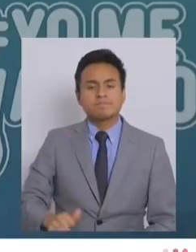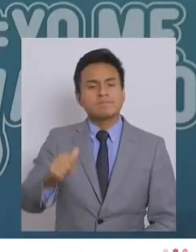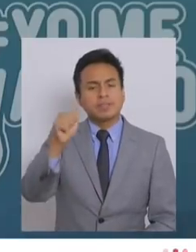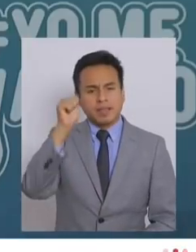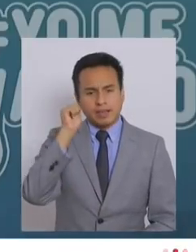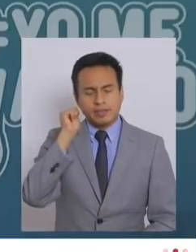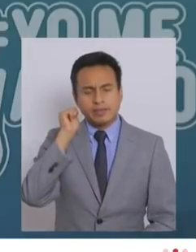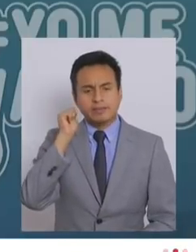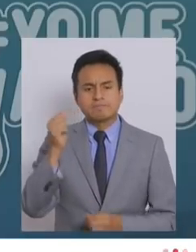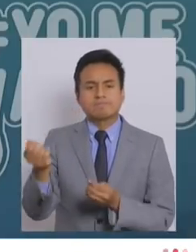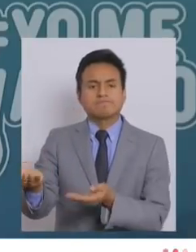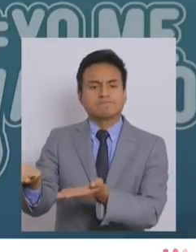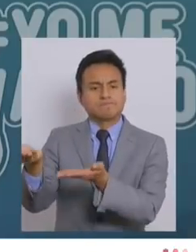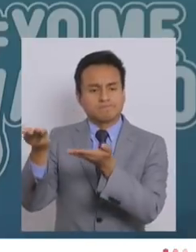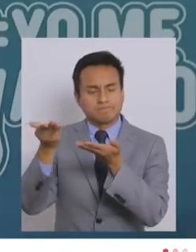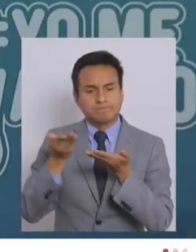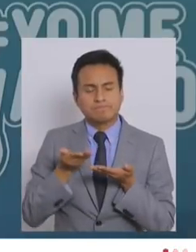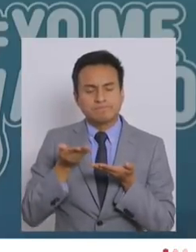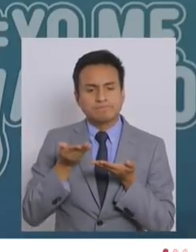recibimos